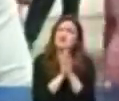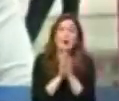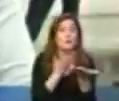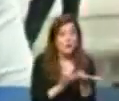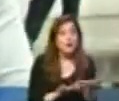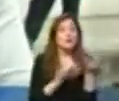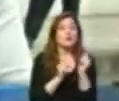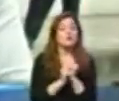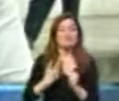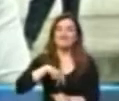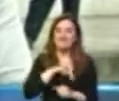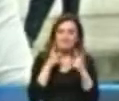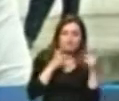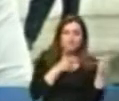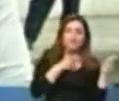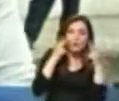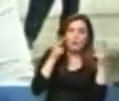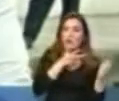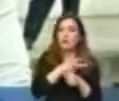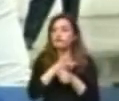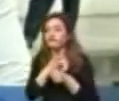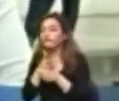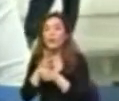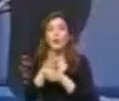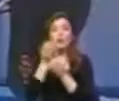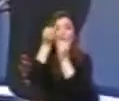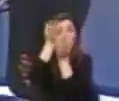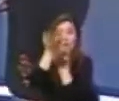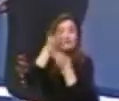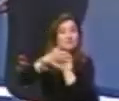del país. Nosotros continuaremos aquí informándoles en detalle lo